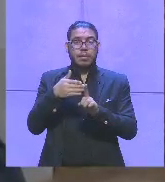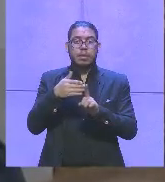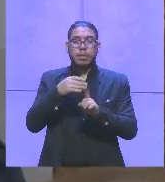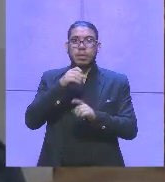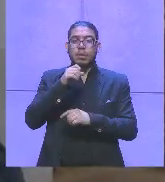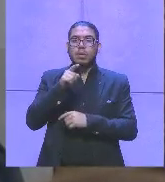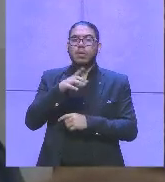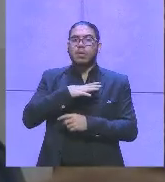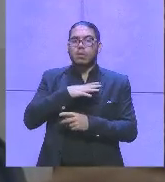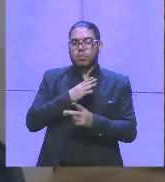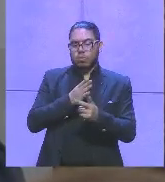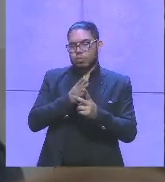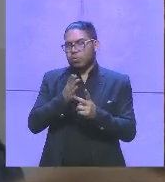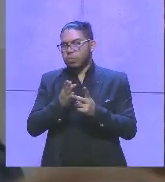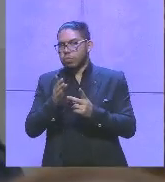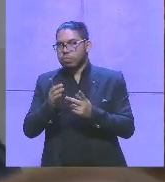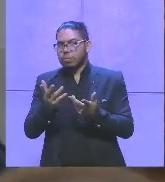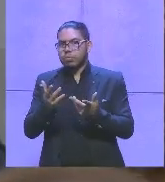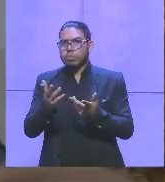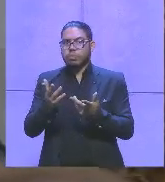los dos, yo diría,